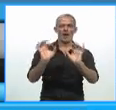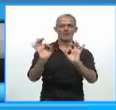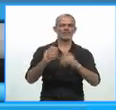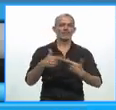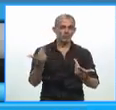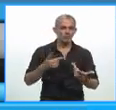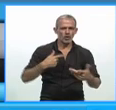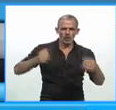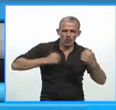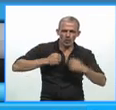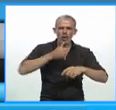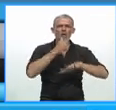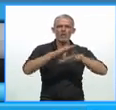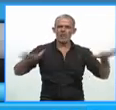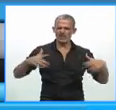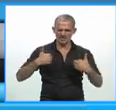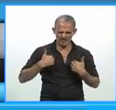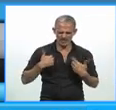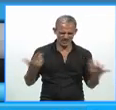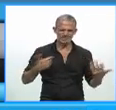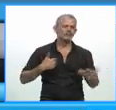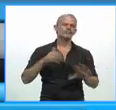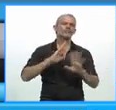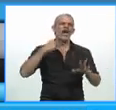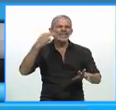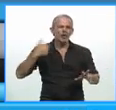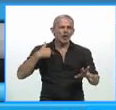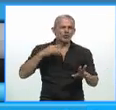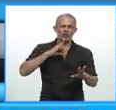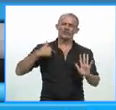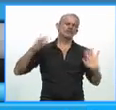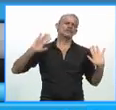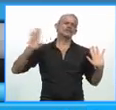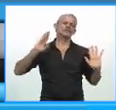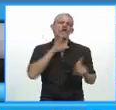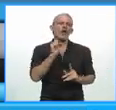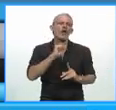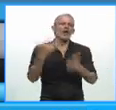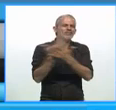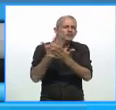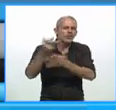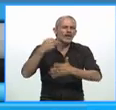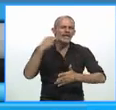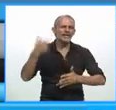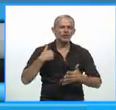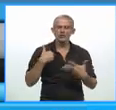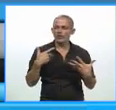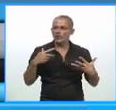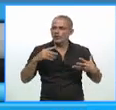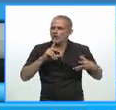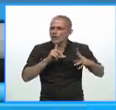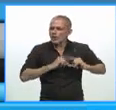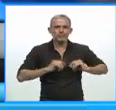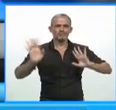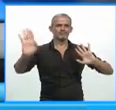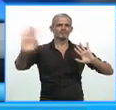entrenando, corriendo por la playa y dije, demasiada presión, ¿no? Sí. No iba a aguantar el sufrimiento de verlos competir